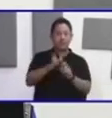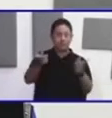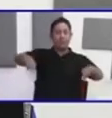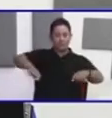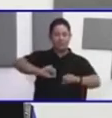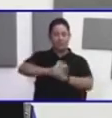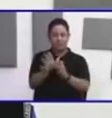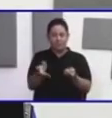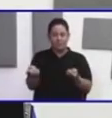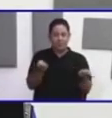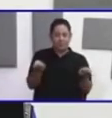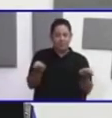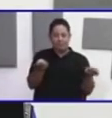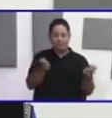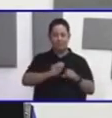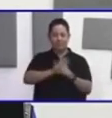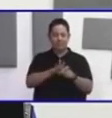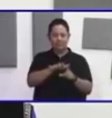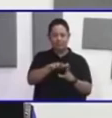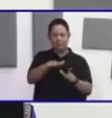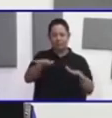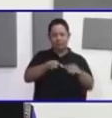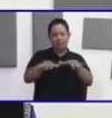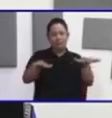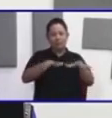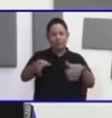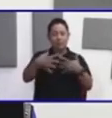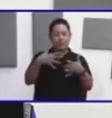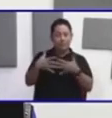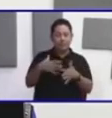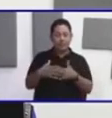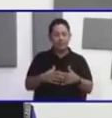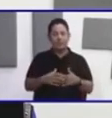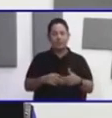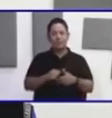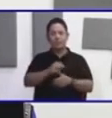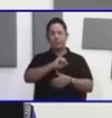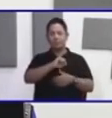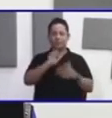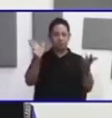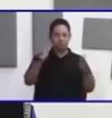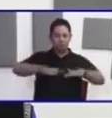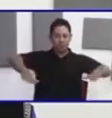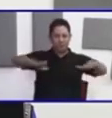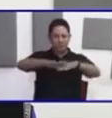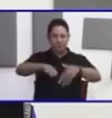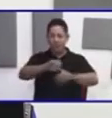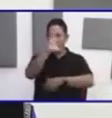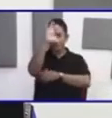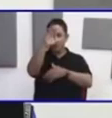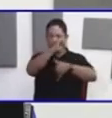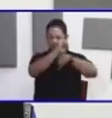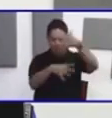nuestro secretario de Salud, San Andrés es uno de los departamentos favorecidos en la reducción de este tema